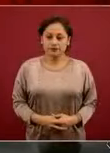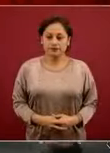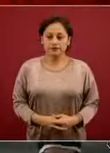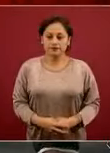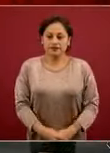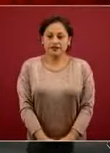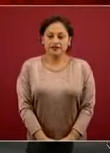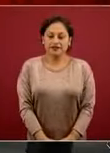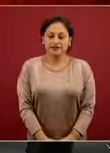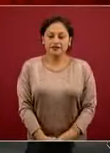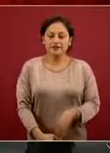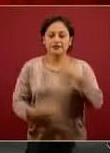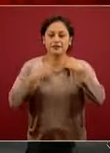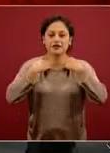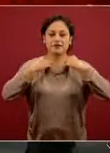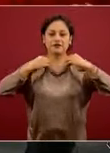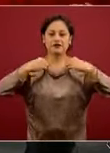dejé la hojita azul.